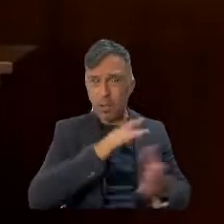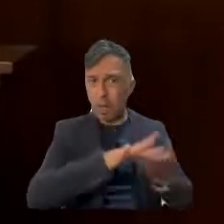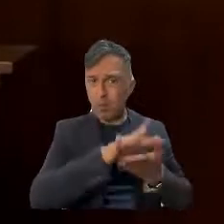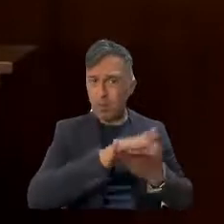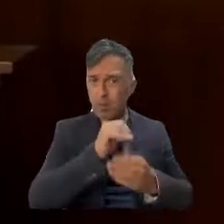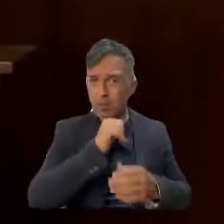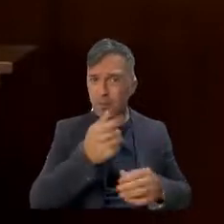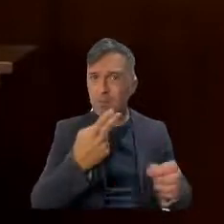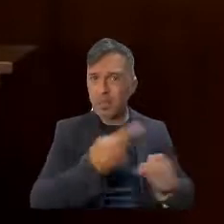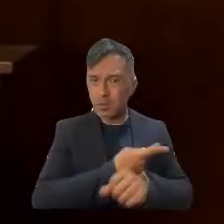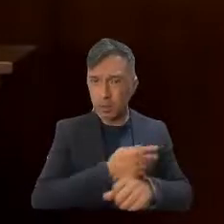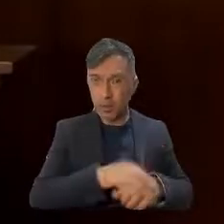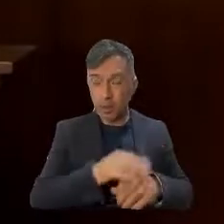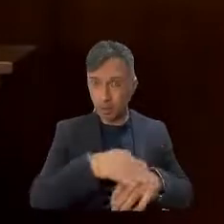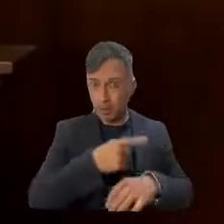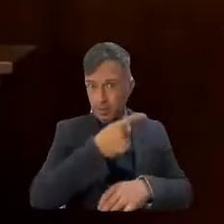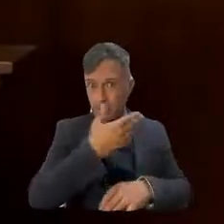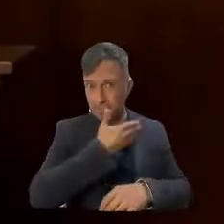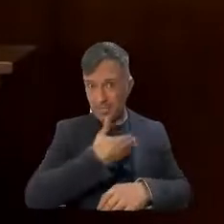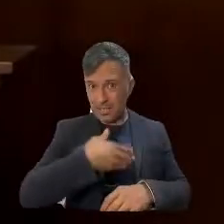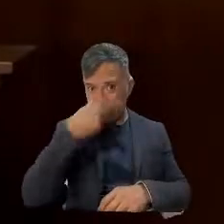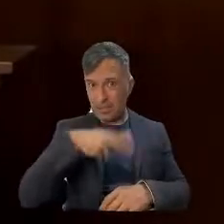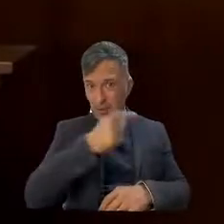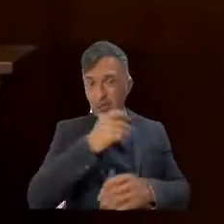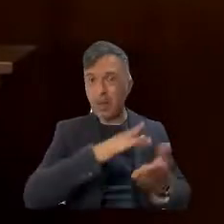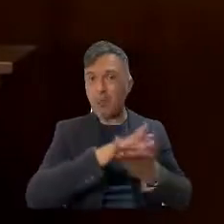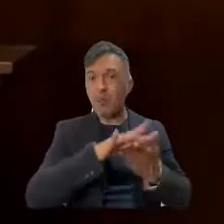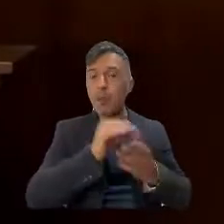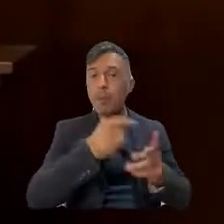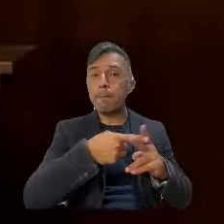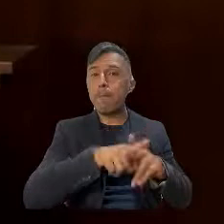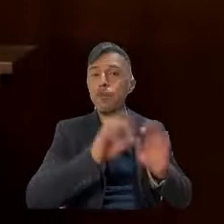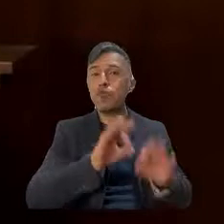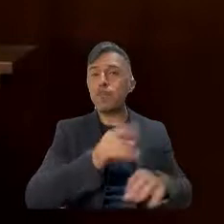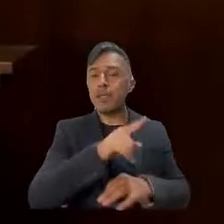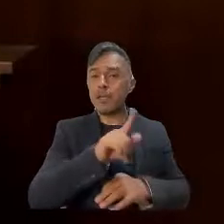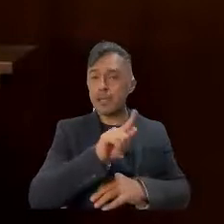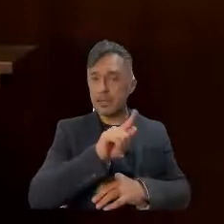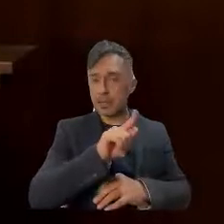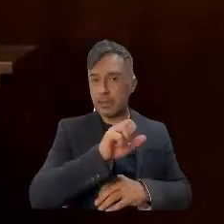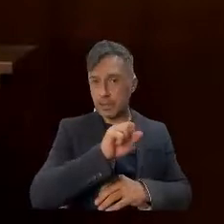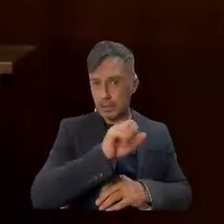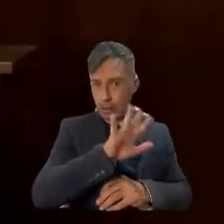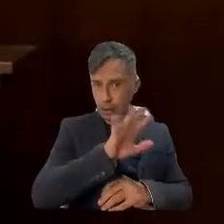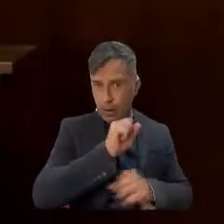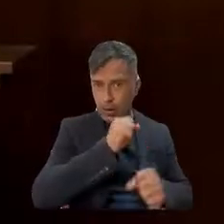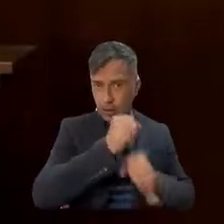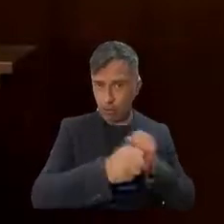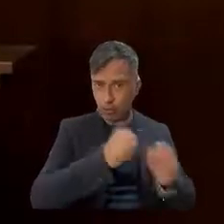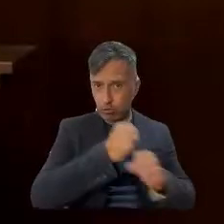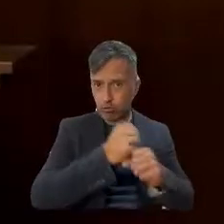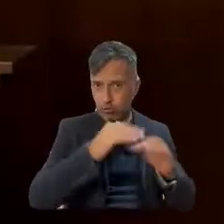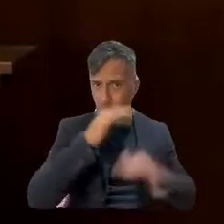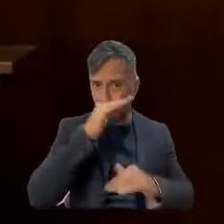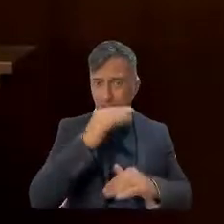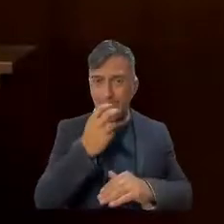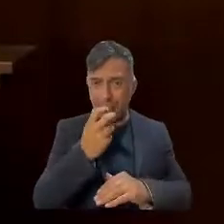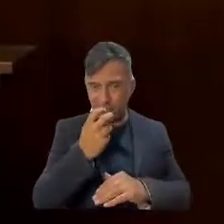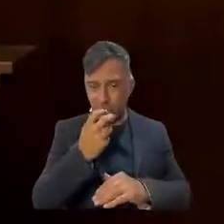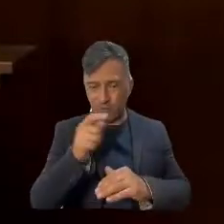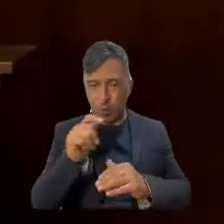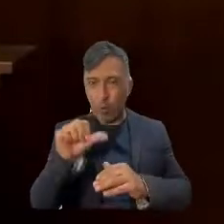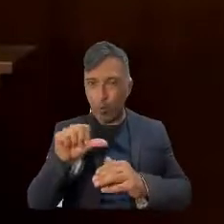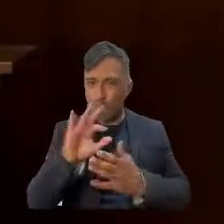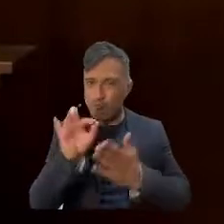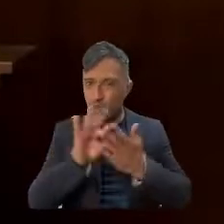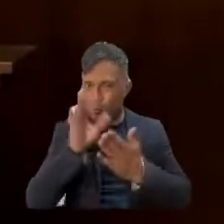la pensión de adultos mayores del presidente es a partir de los 65 años. Es para ellos que está dirigido este punto de acuerdo y que pedimos